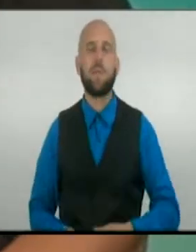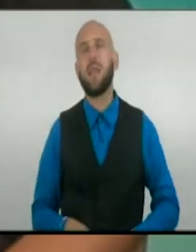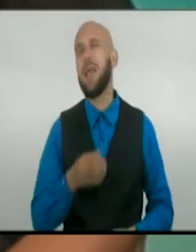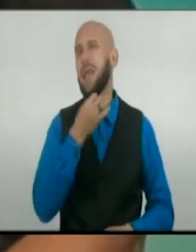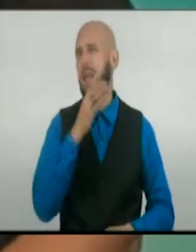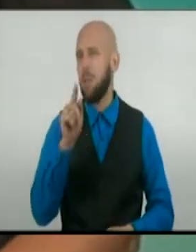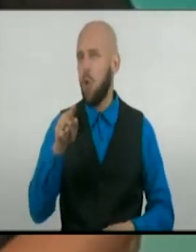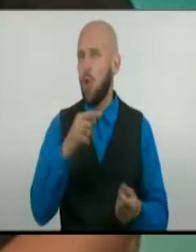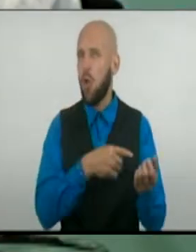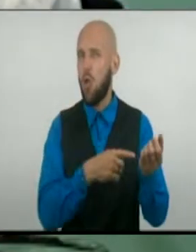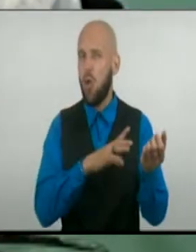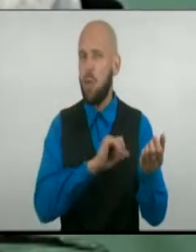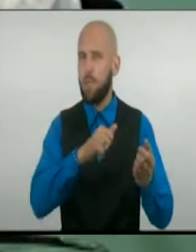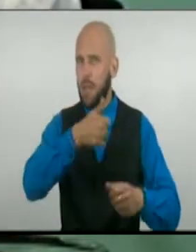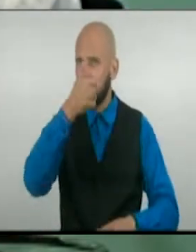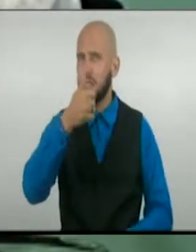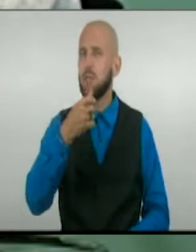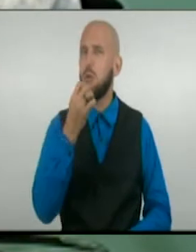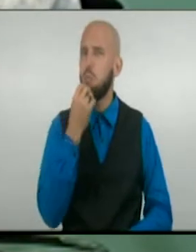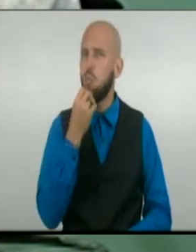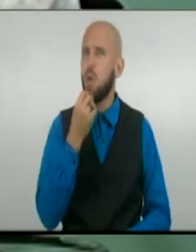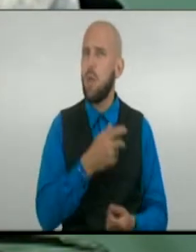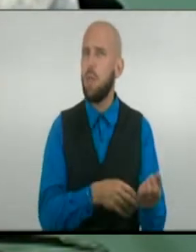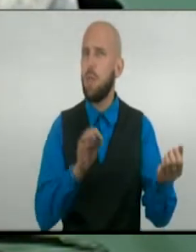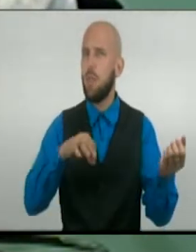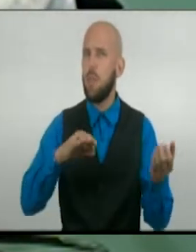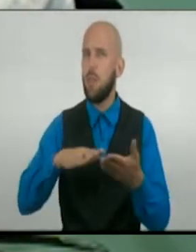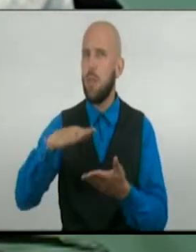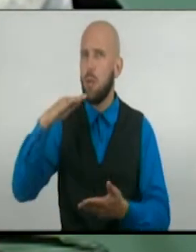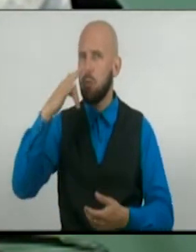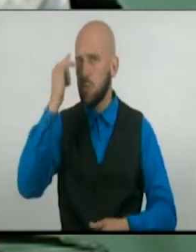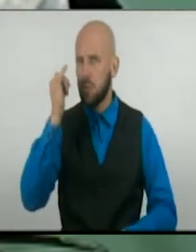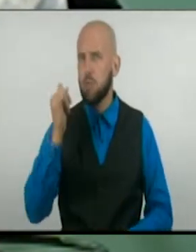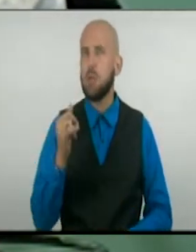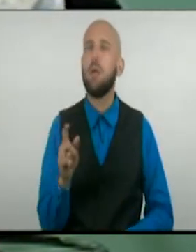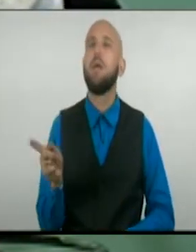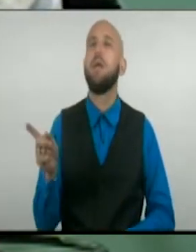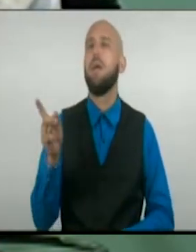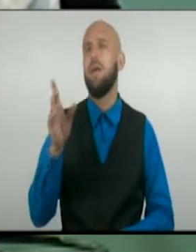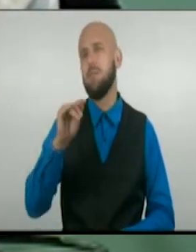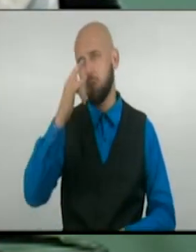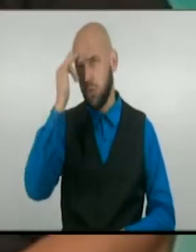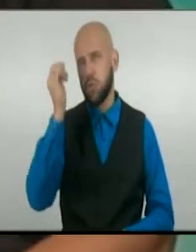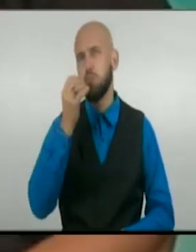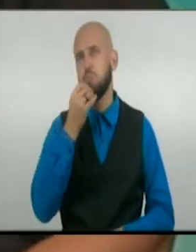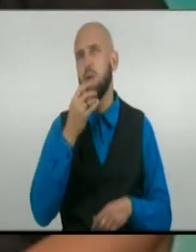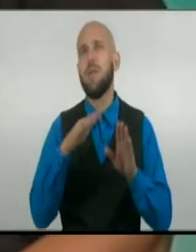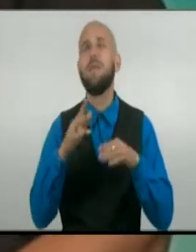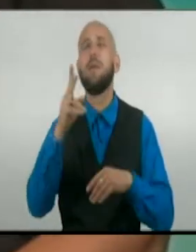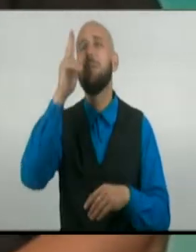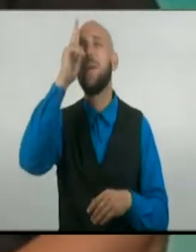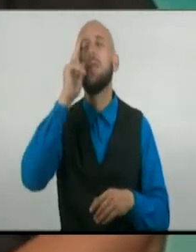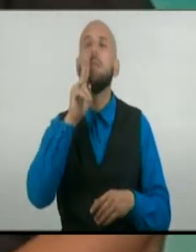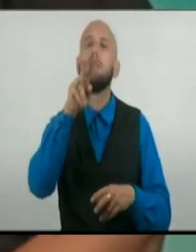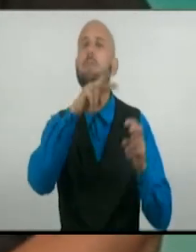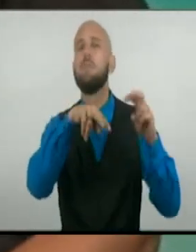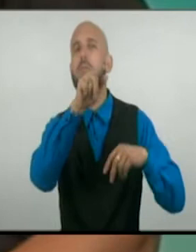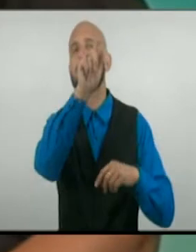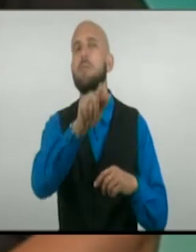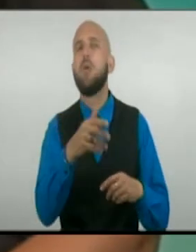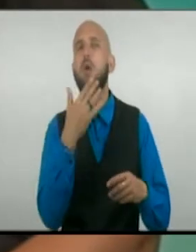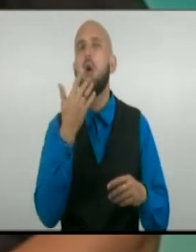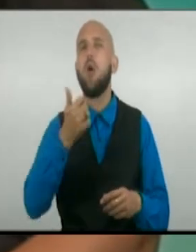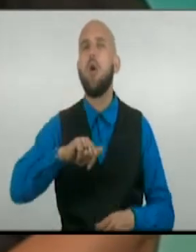tratamiento se puede ganar se puede donar es a criterio médico es a criterio médico todo esto creo que es muy importante que la población